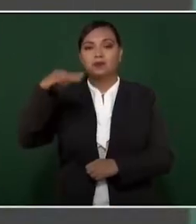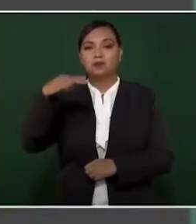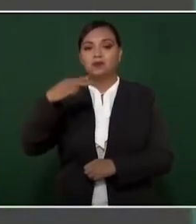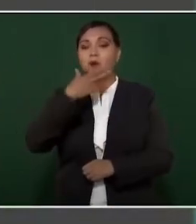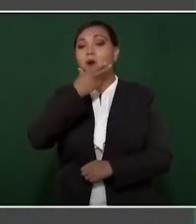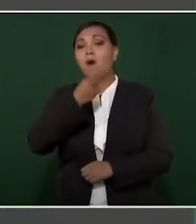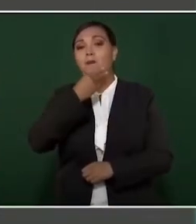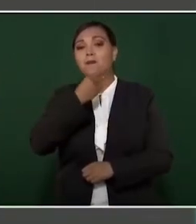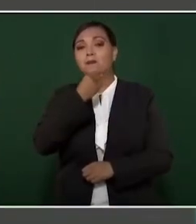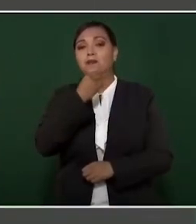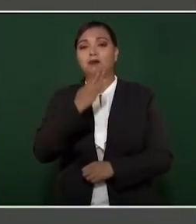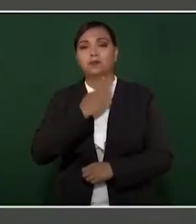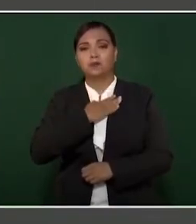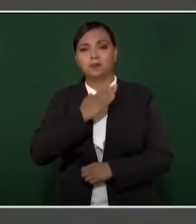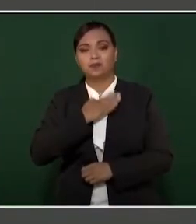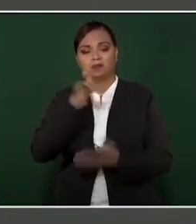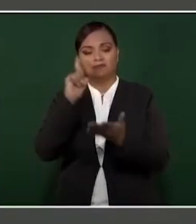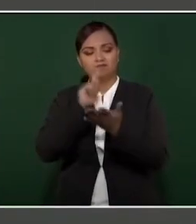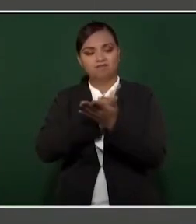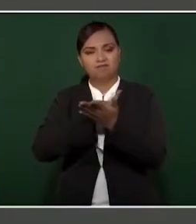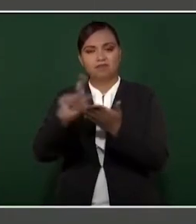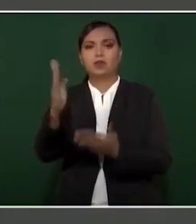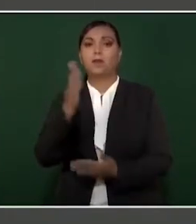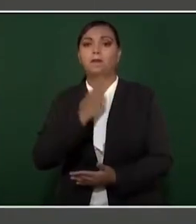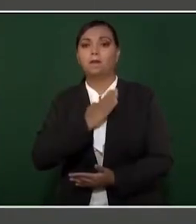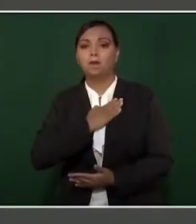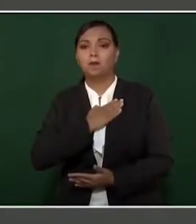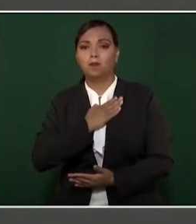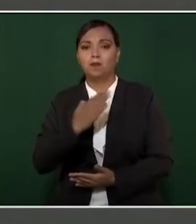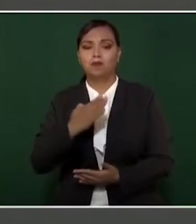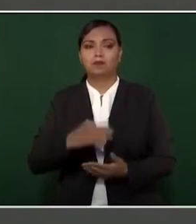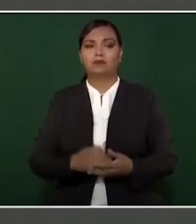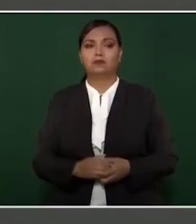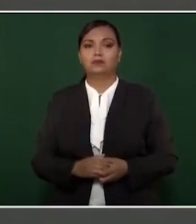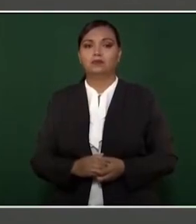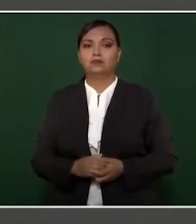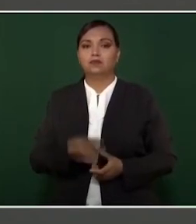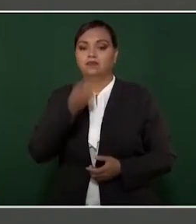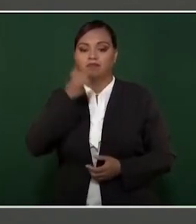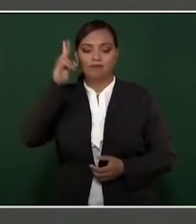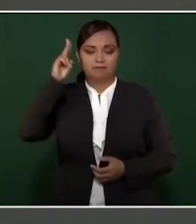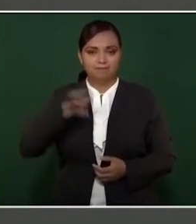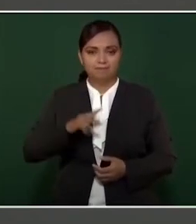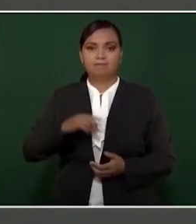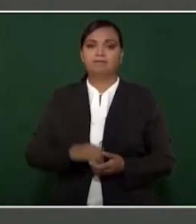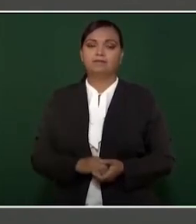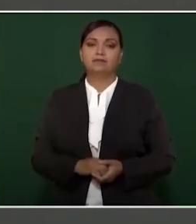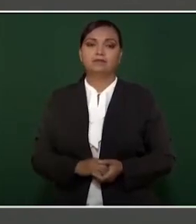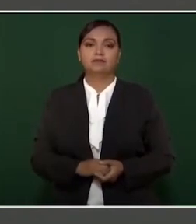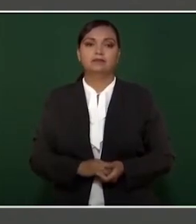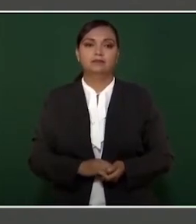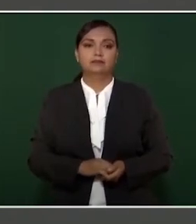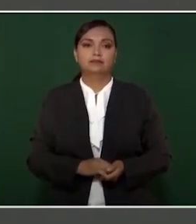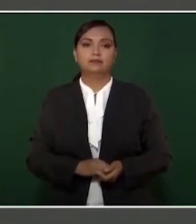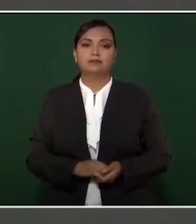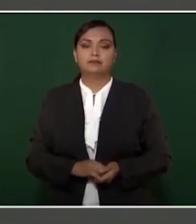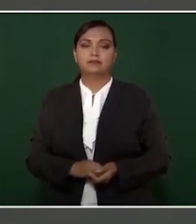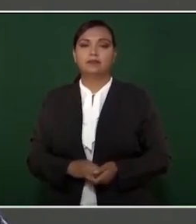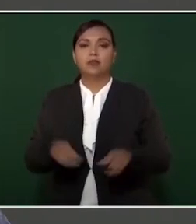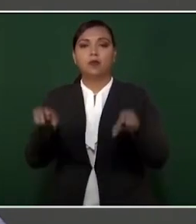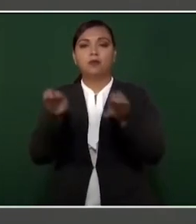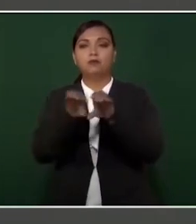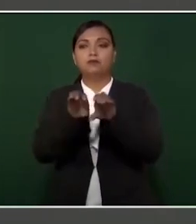honesto, limpio, bueno,